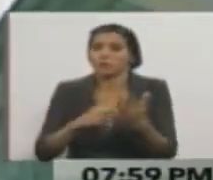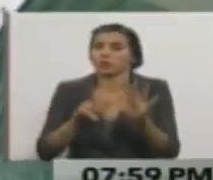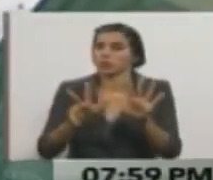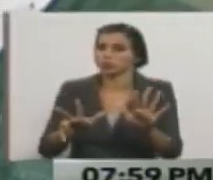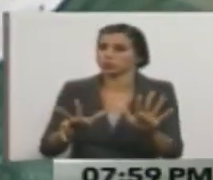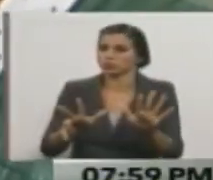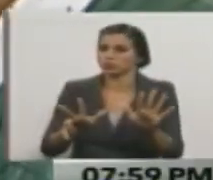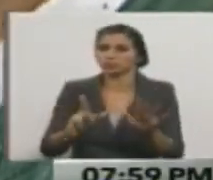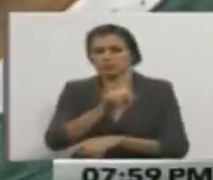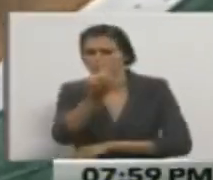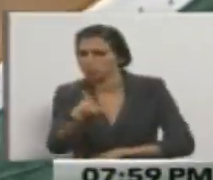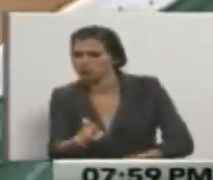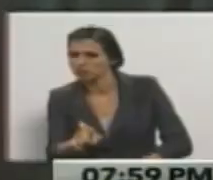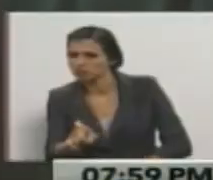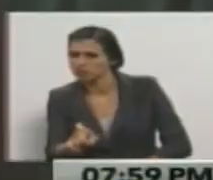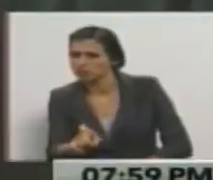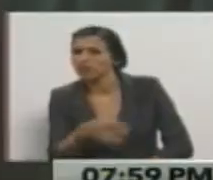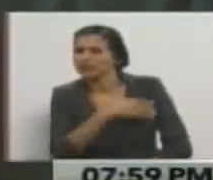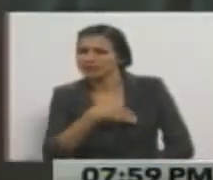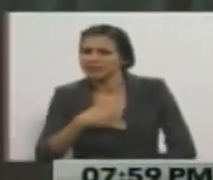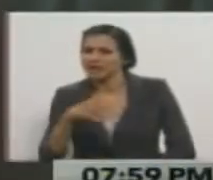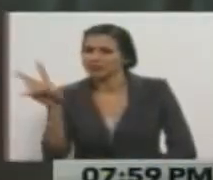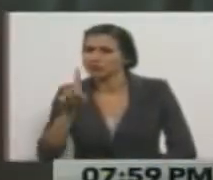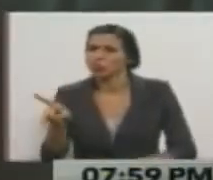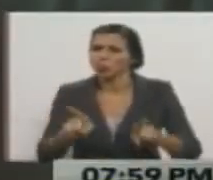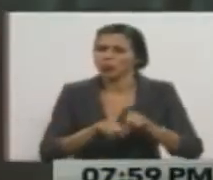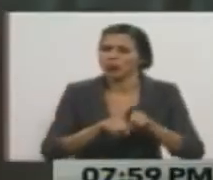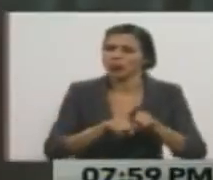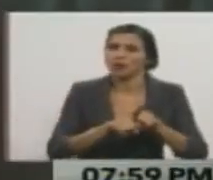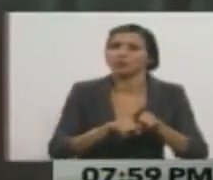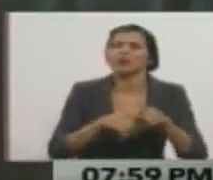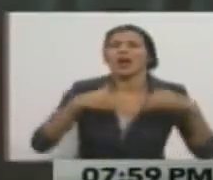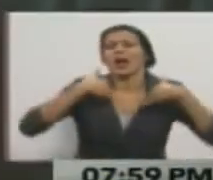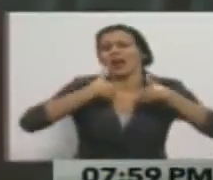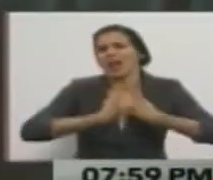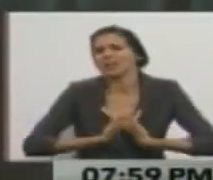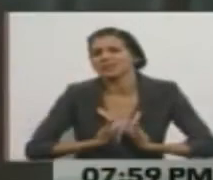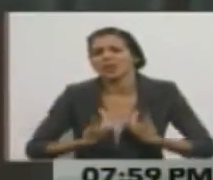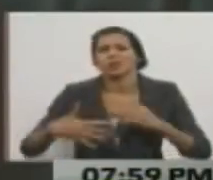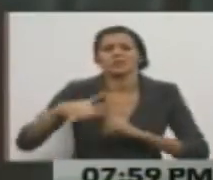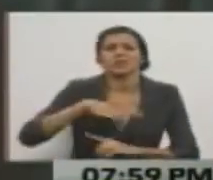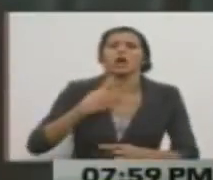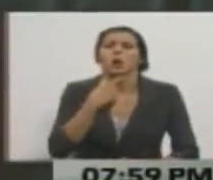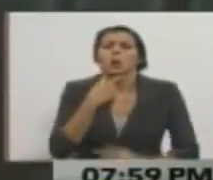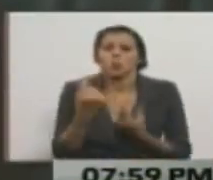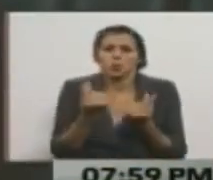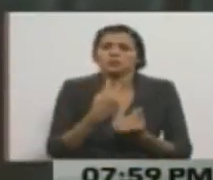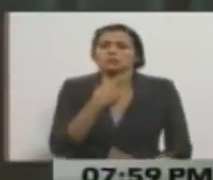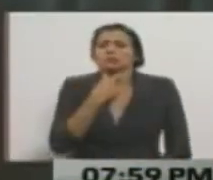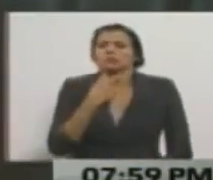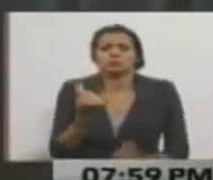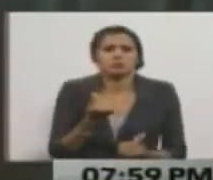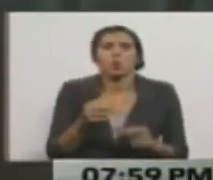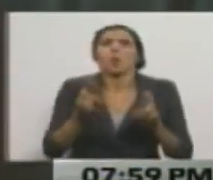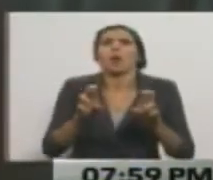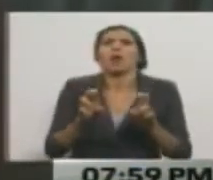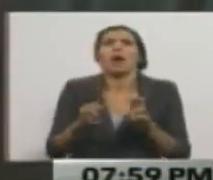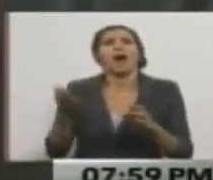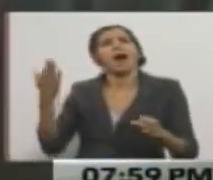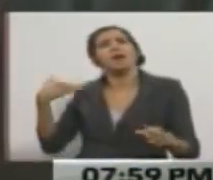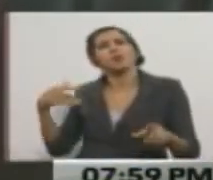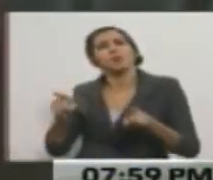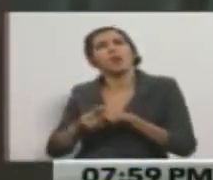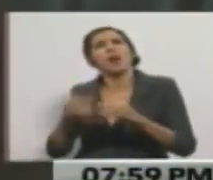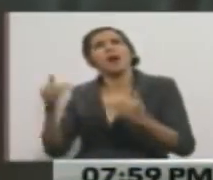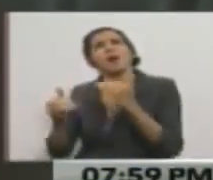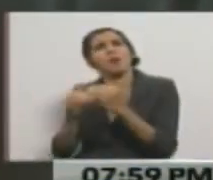Repito la pregunta. Cuando decimos, muchos dicen, cansados de esta situación económica, ojalá las cosas fueran como antes. Como antes,